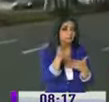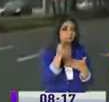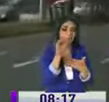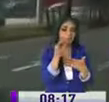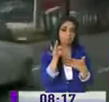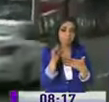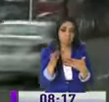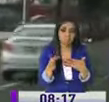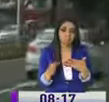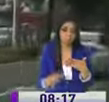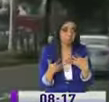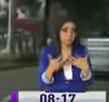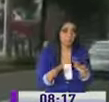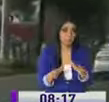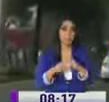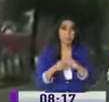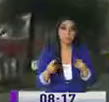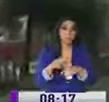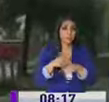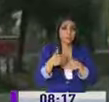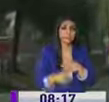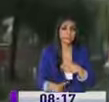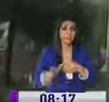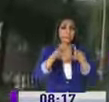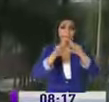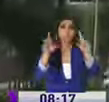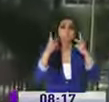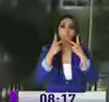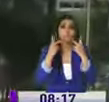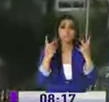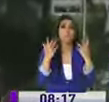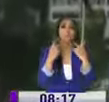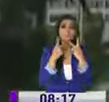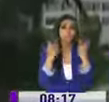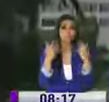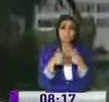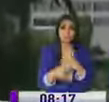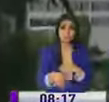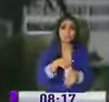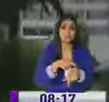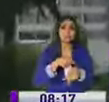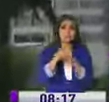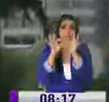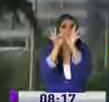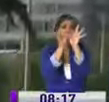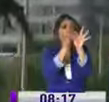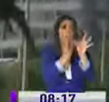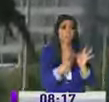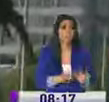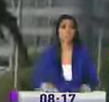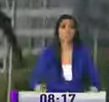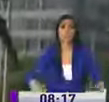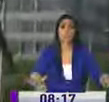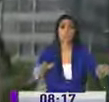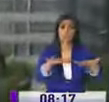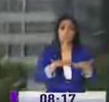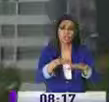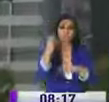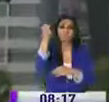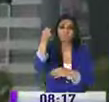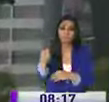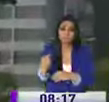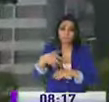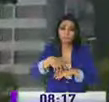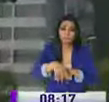el tiempo nosotros como empresa pública metropolitana de obras públicas estamos dando mantenimiento a todo lo que es la señalización horizontal y